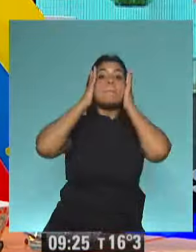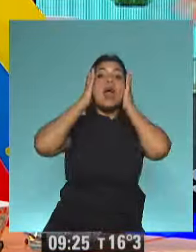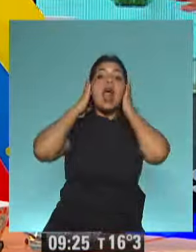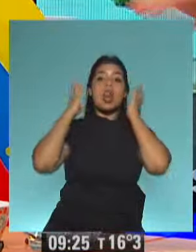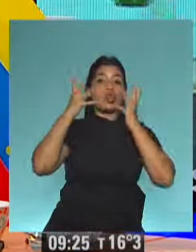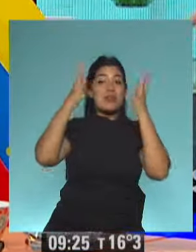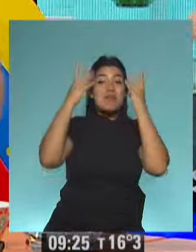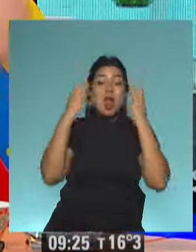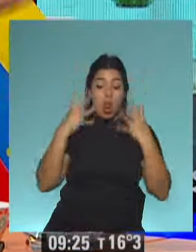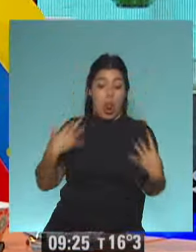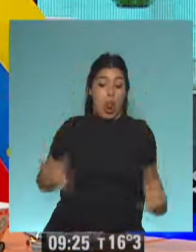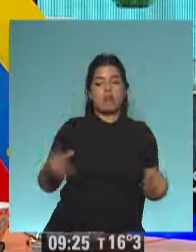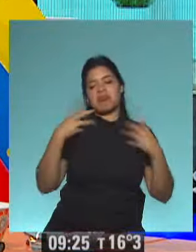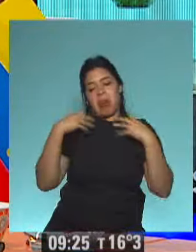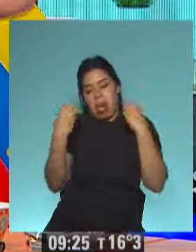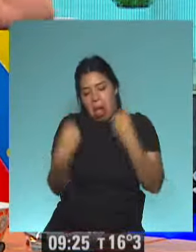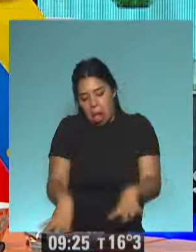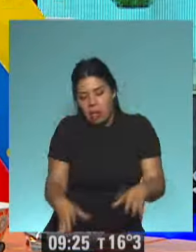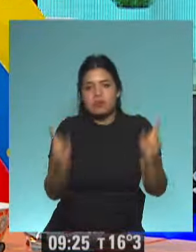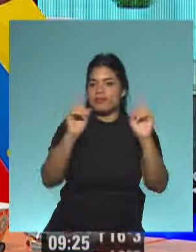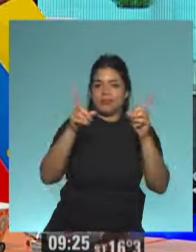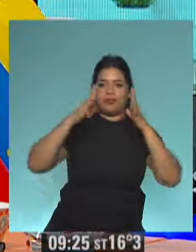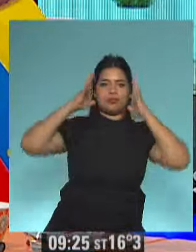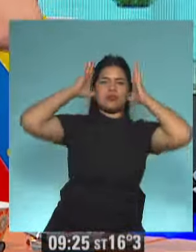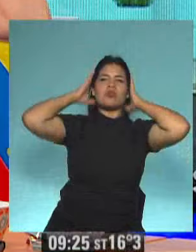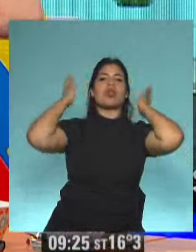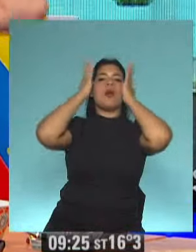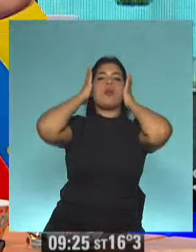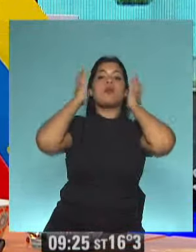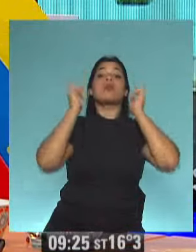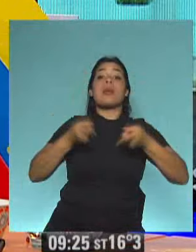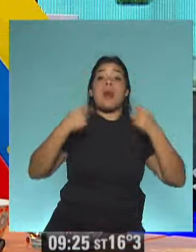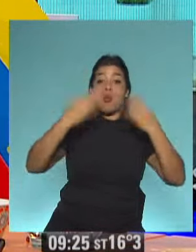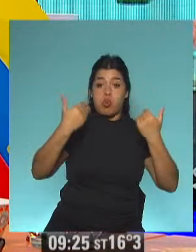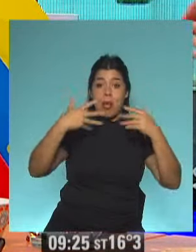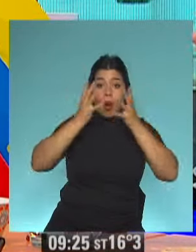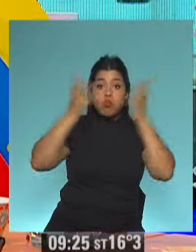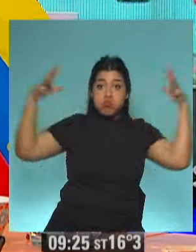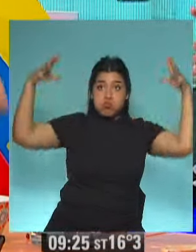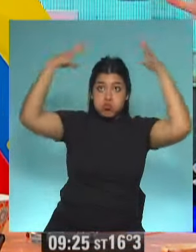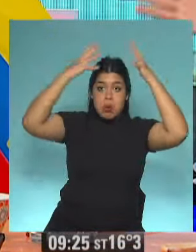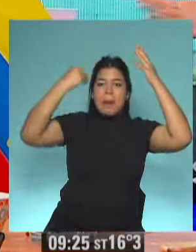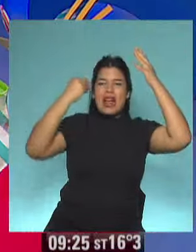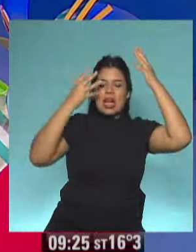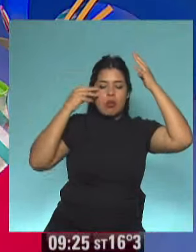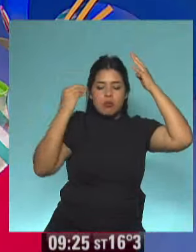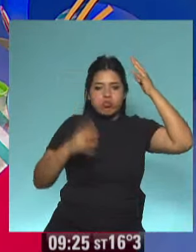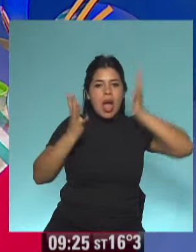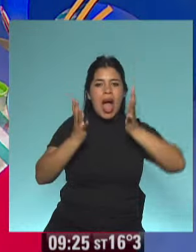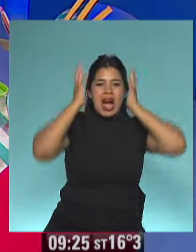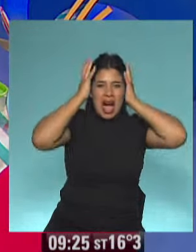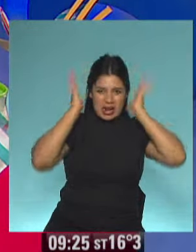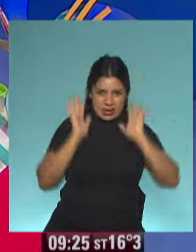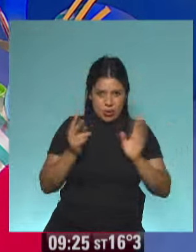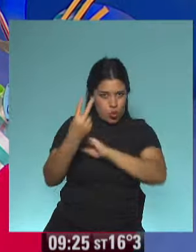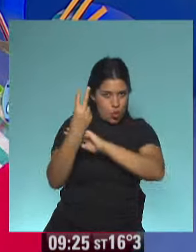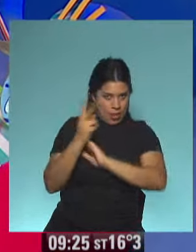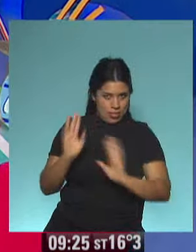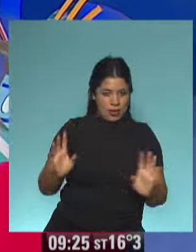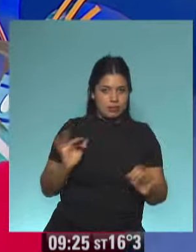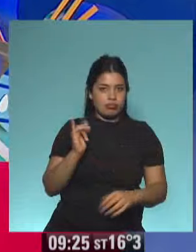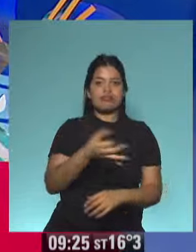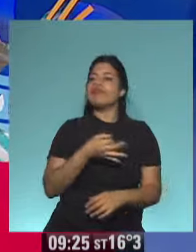largo. Para que los pelos no se caigan. Y algo en el pelo, una cofia o un sombrero también para que no se nos caiga el pelo. Sí, o un gorrito, lo que tengan en casa. Perfecto. Claro,